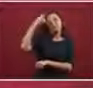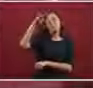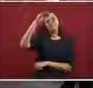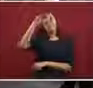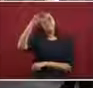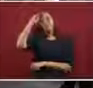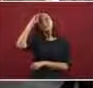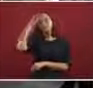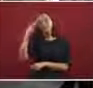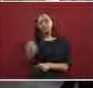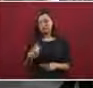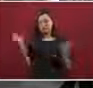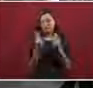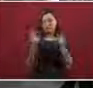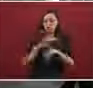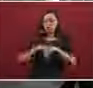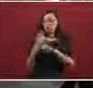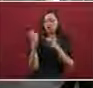es tener presupuesto.